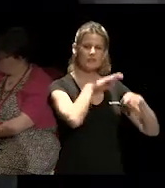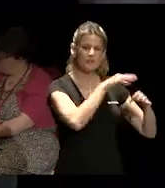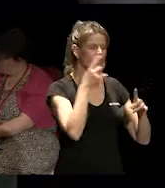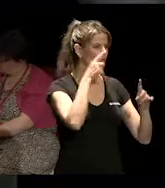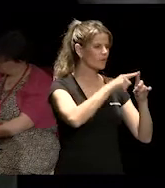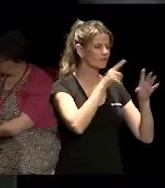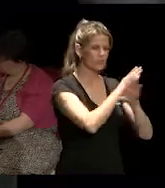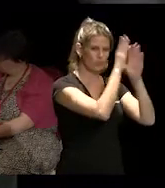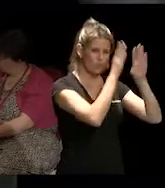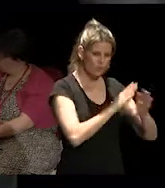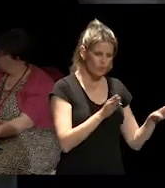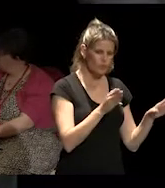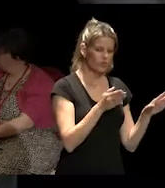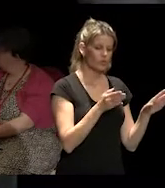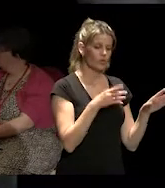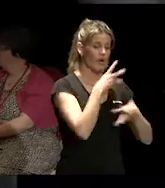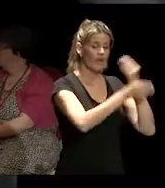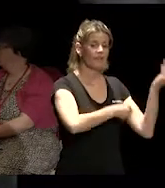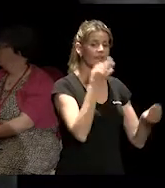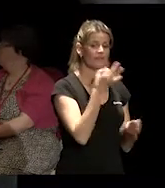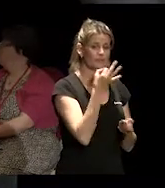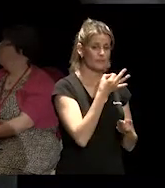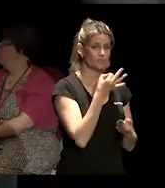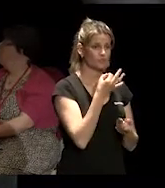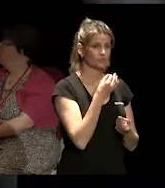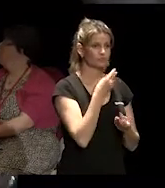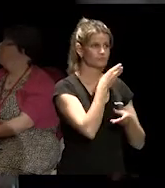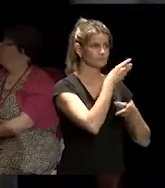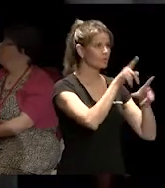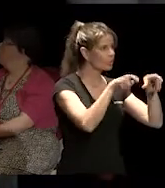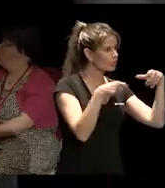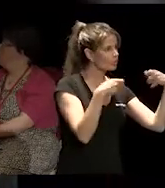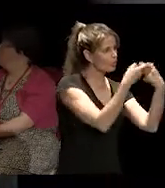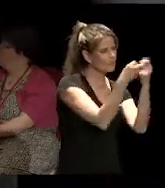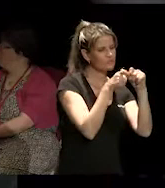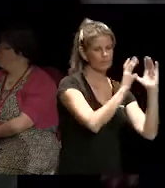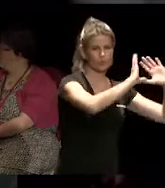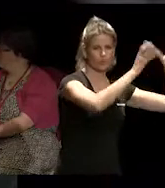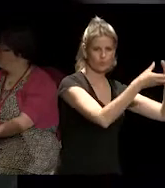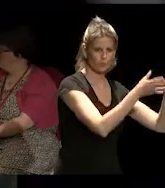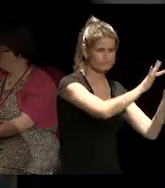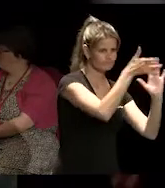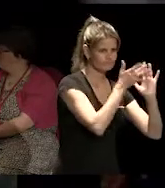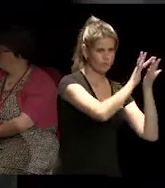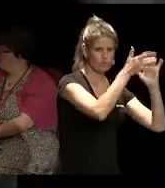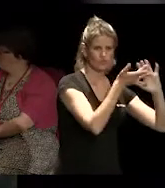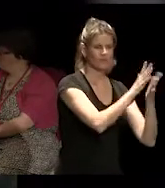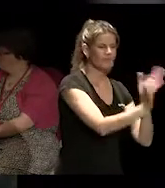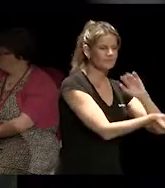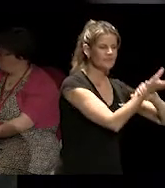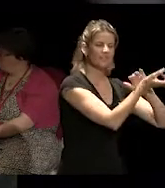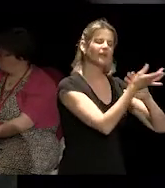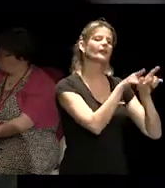que lo que teníamos que hacer era cohesionar el grupo, que el grupo funcionara, que se crearan...